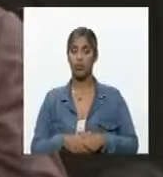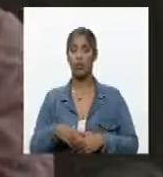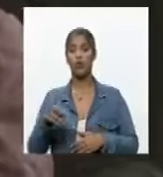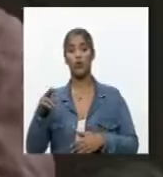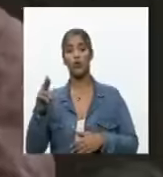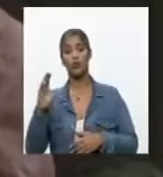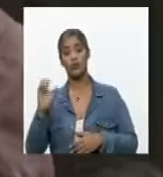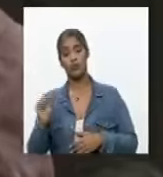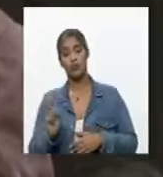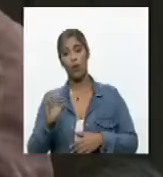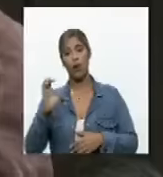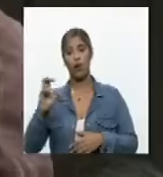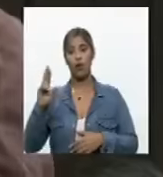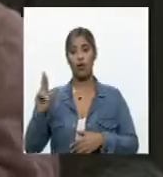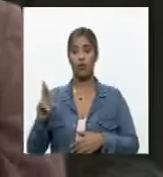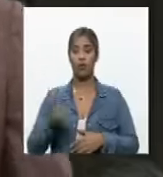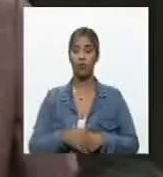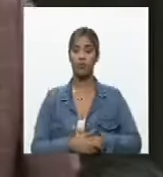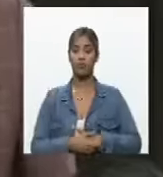Rodríguez